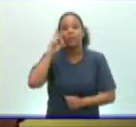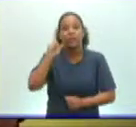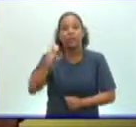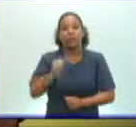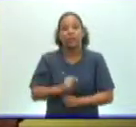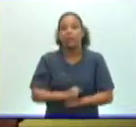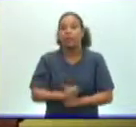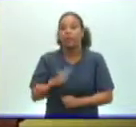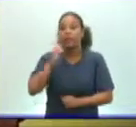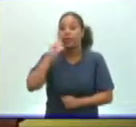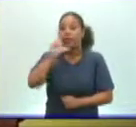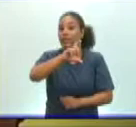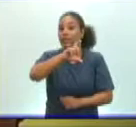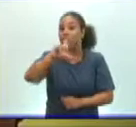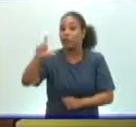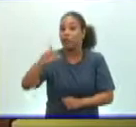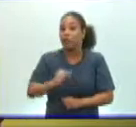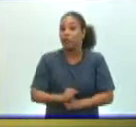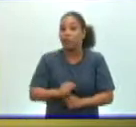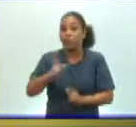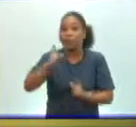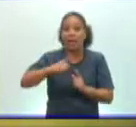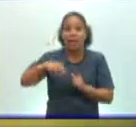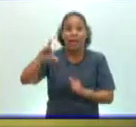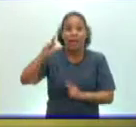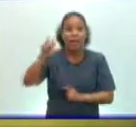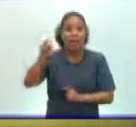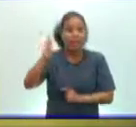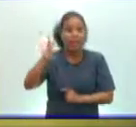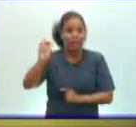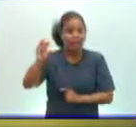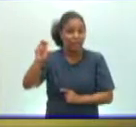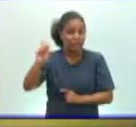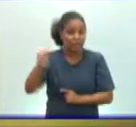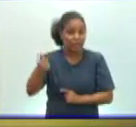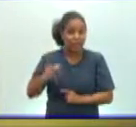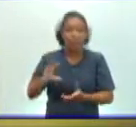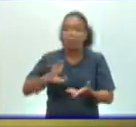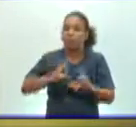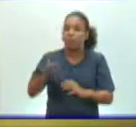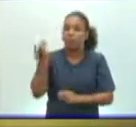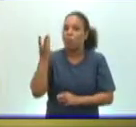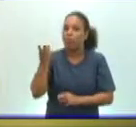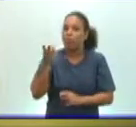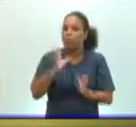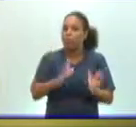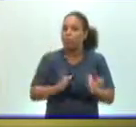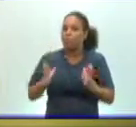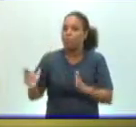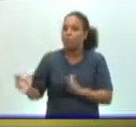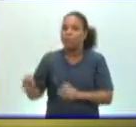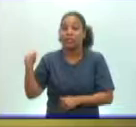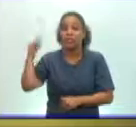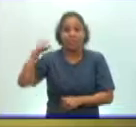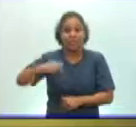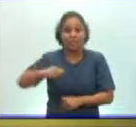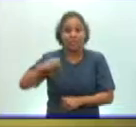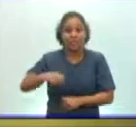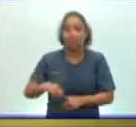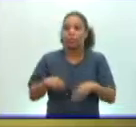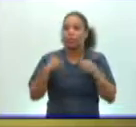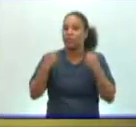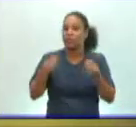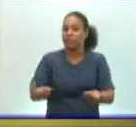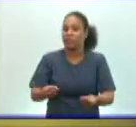el teorema de las transversales está formado por 3 partes. Y estos están